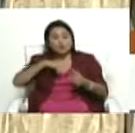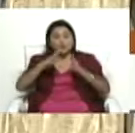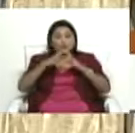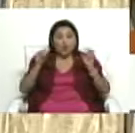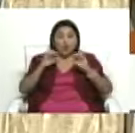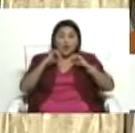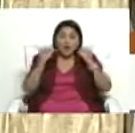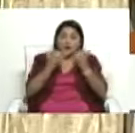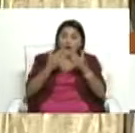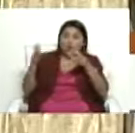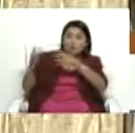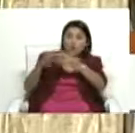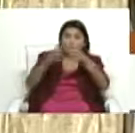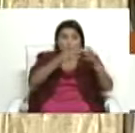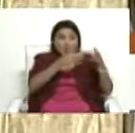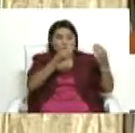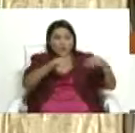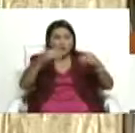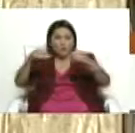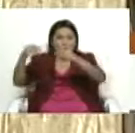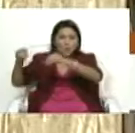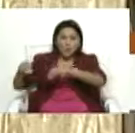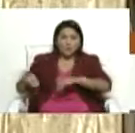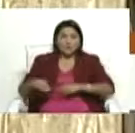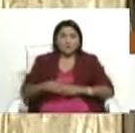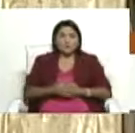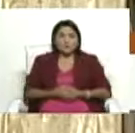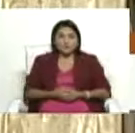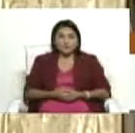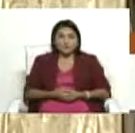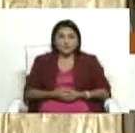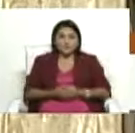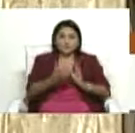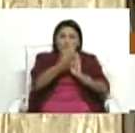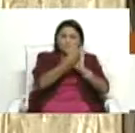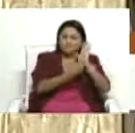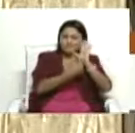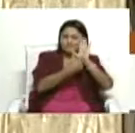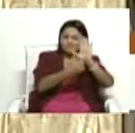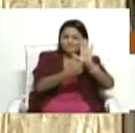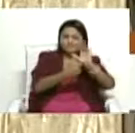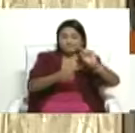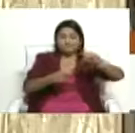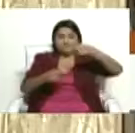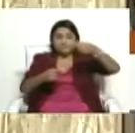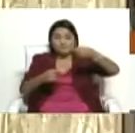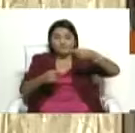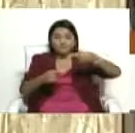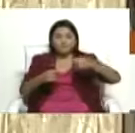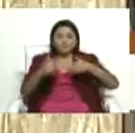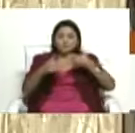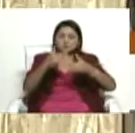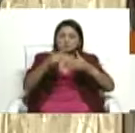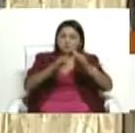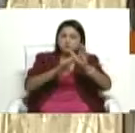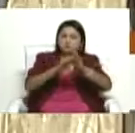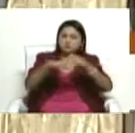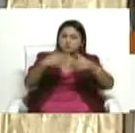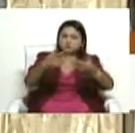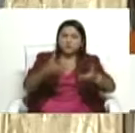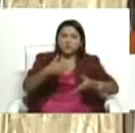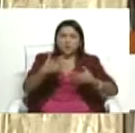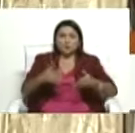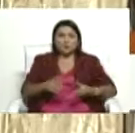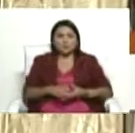En esta oportunidad vamos con un documento base que nos permita seguir avanzando